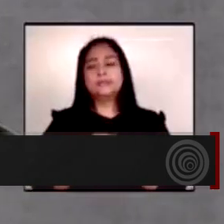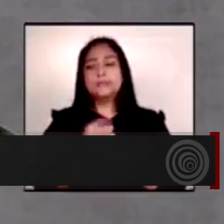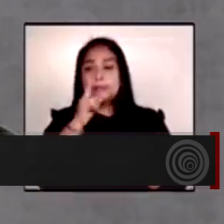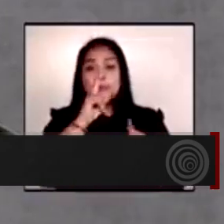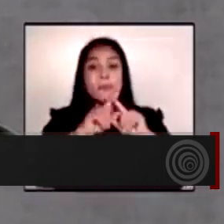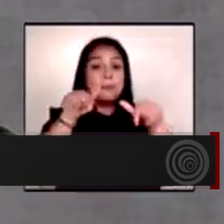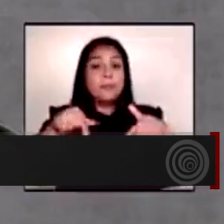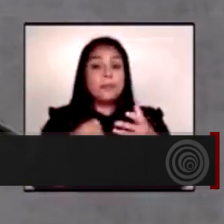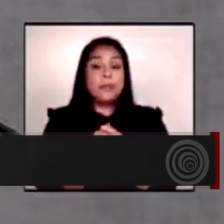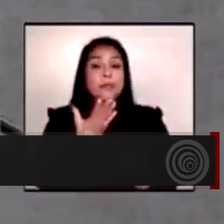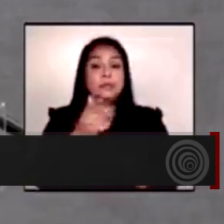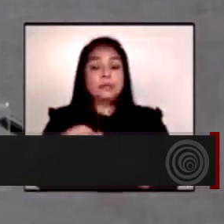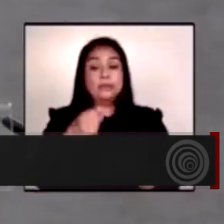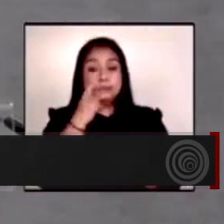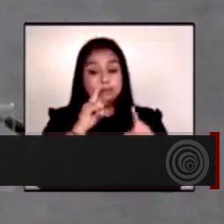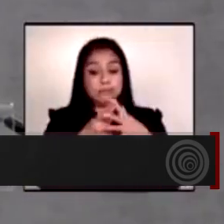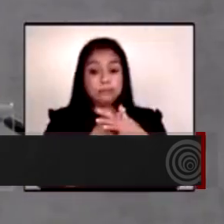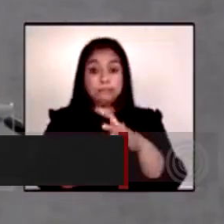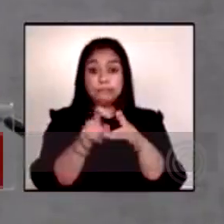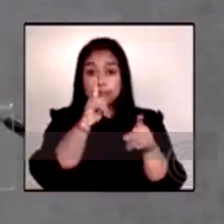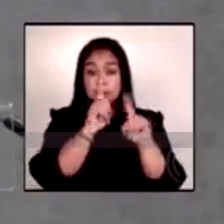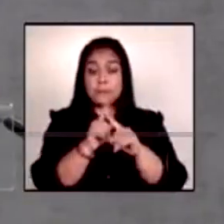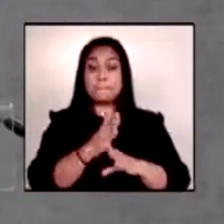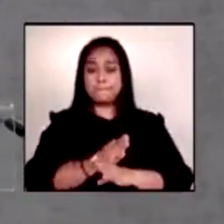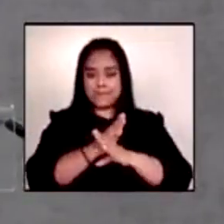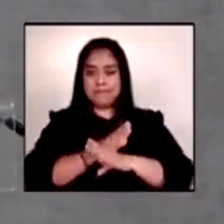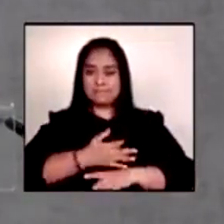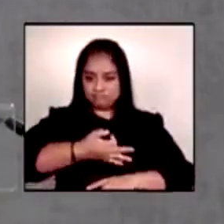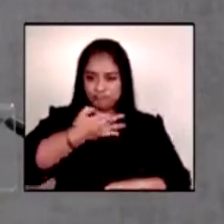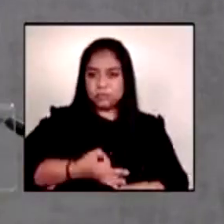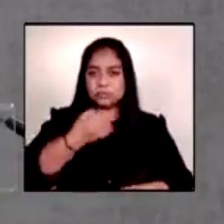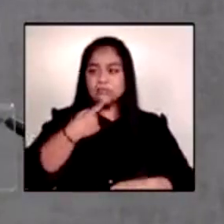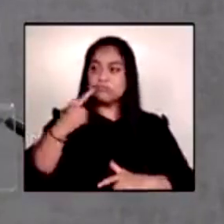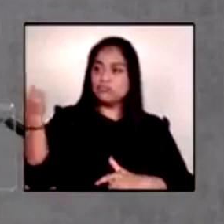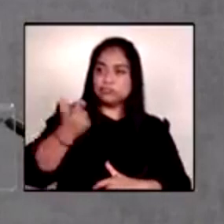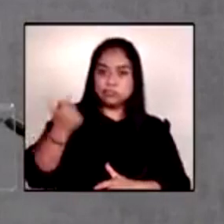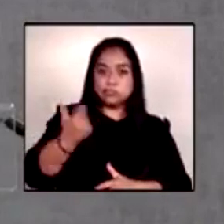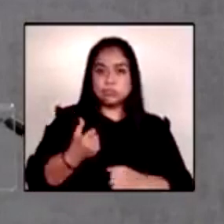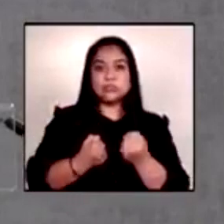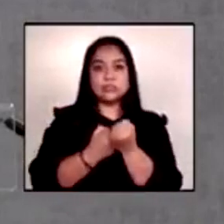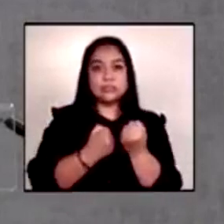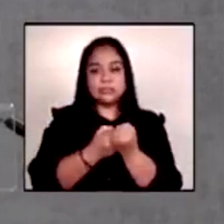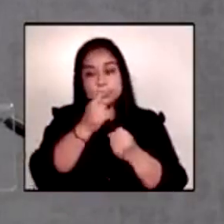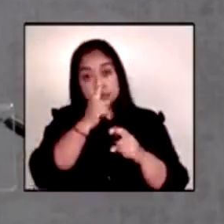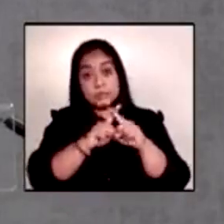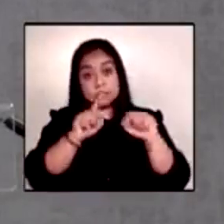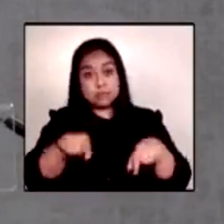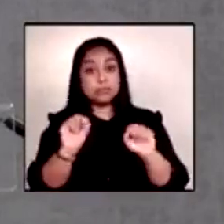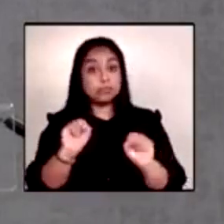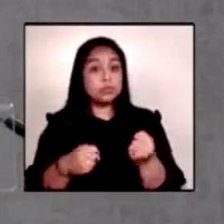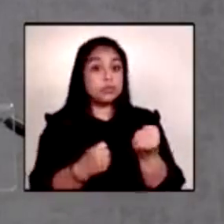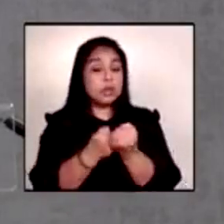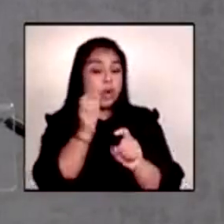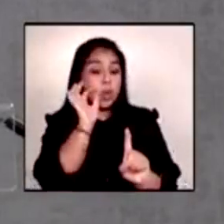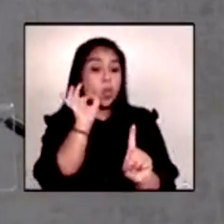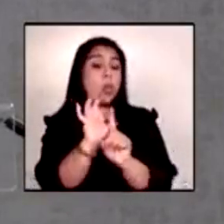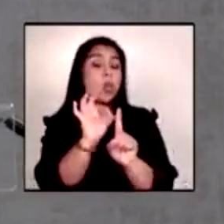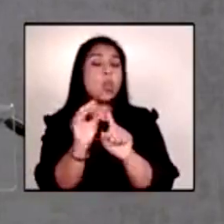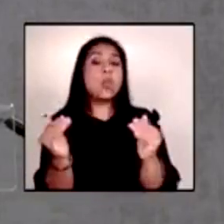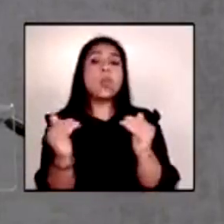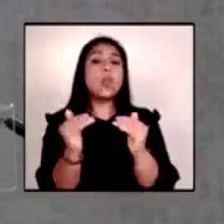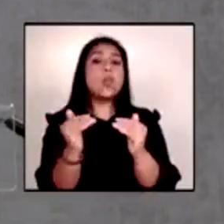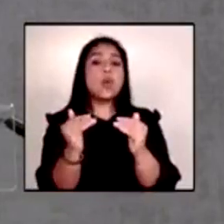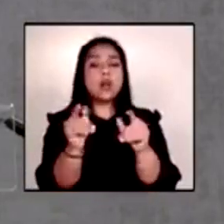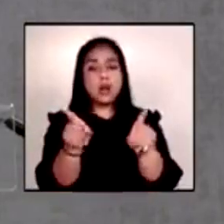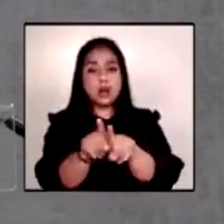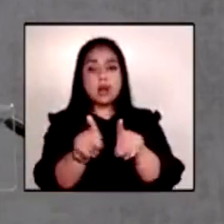para asegurar también financiamiento y asistencia técnica esenciales, lo que nos permite promover un objetivo común, cual es